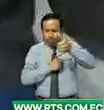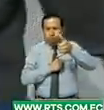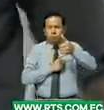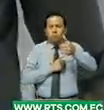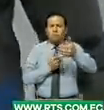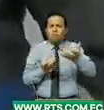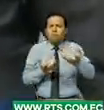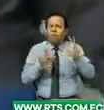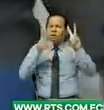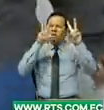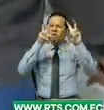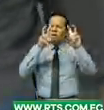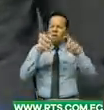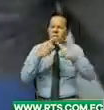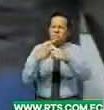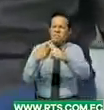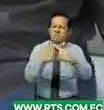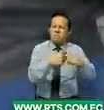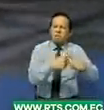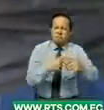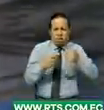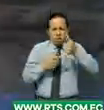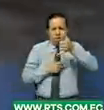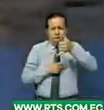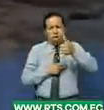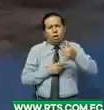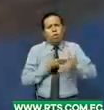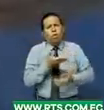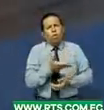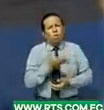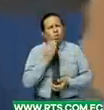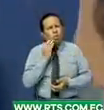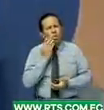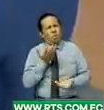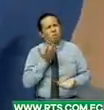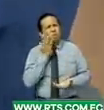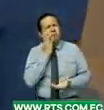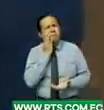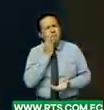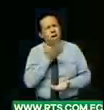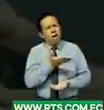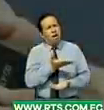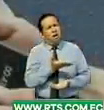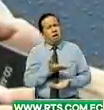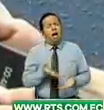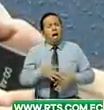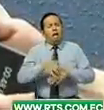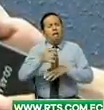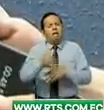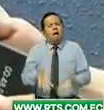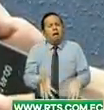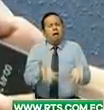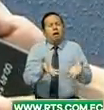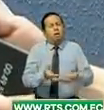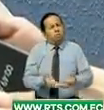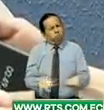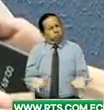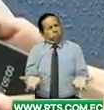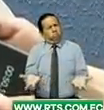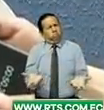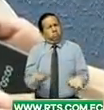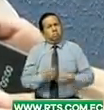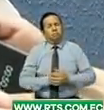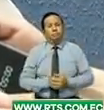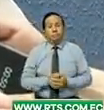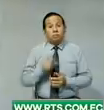los actos sexuales que usted puede imaginarse. La madre prácticamente prostituía a su propia hija a merced